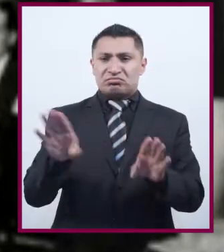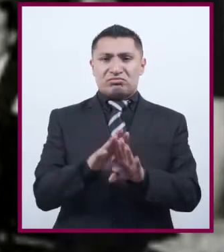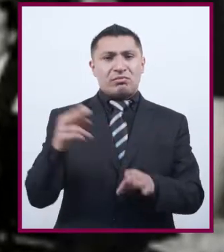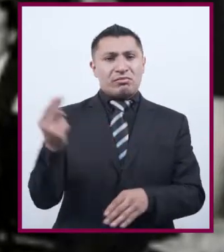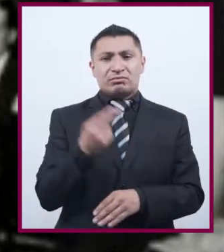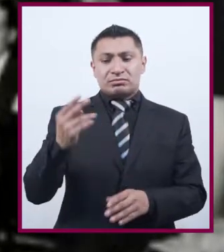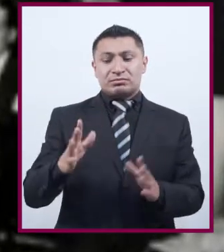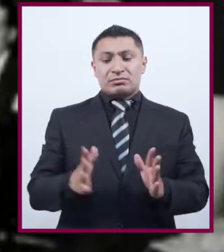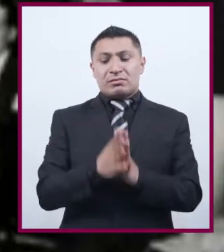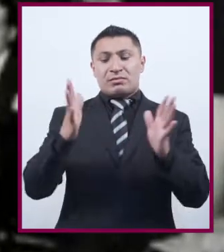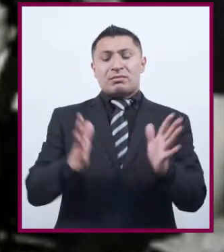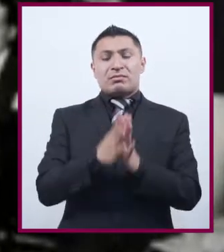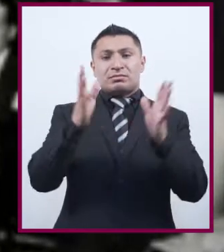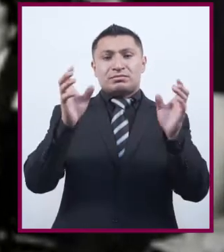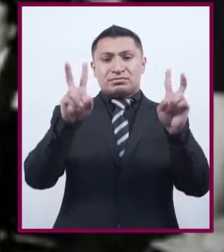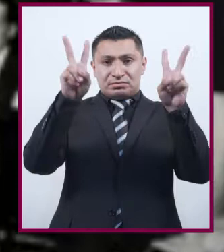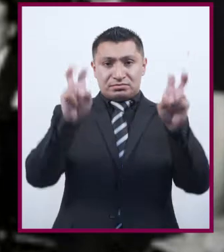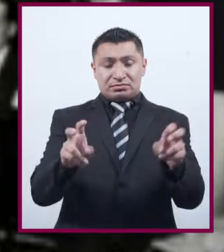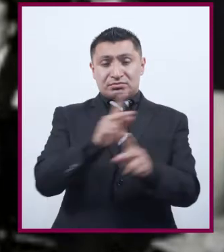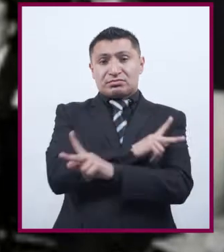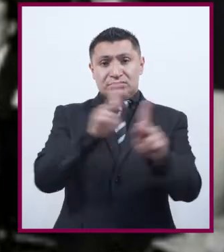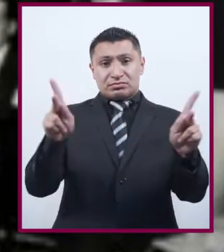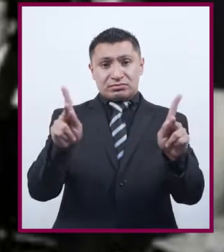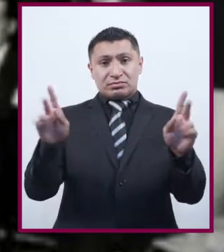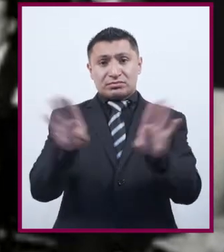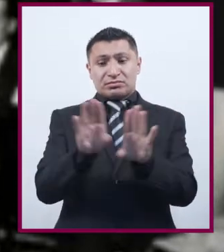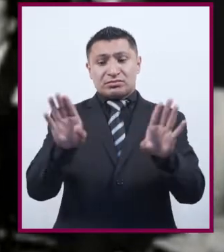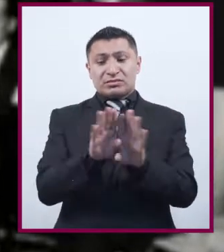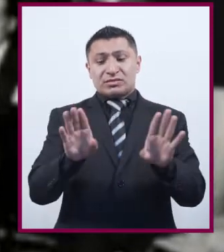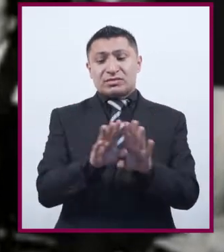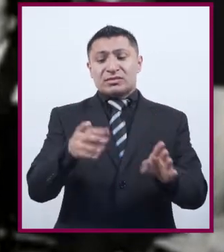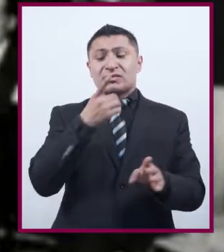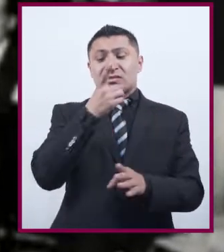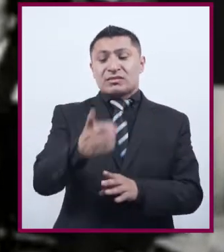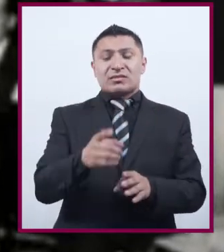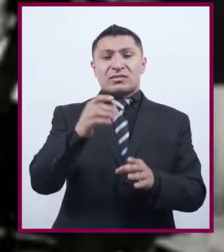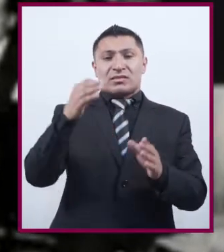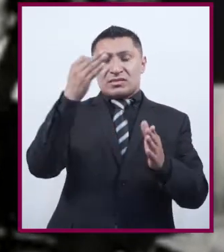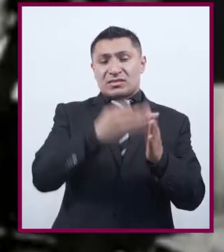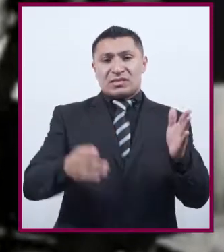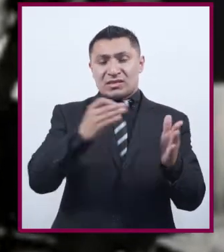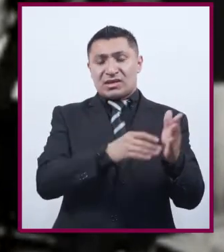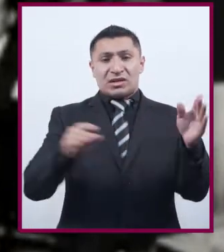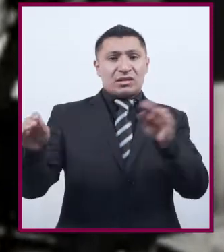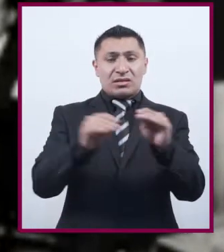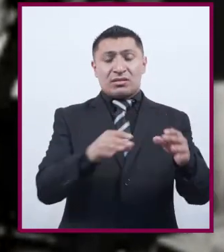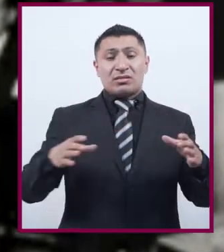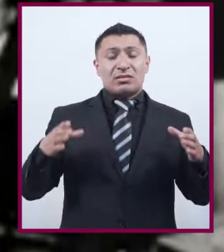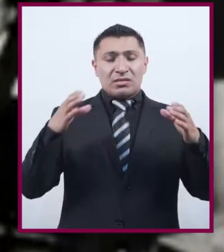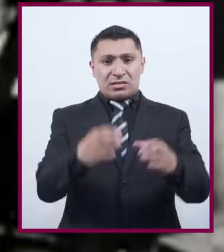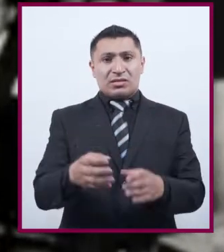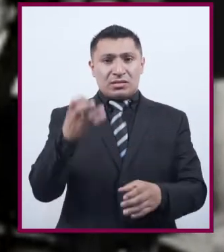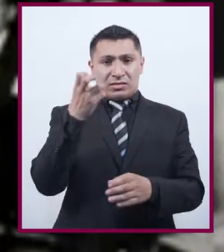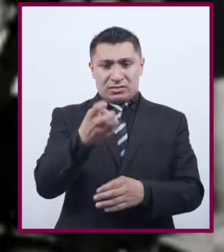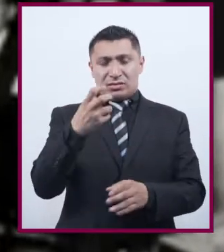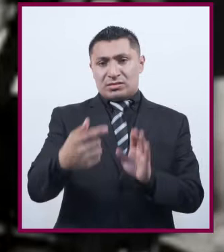pues, la necesidad de participar en los asuntos públicos, como lo demuestra la falta de todo movimiento colectivo en este